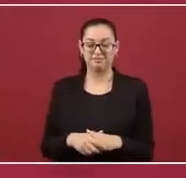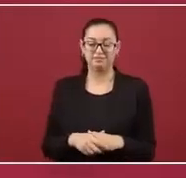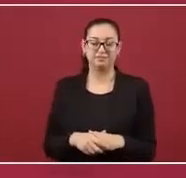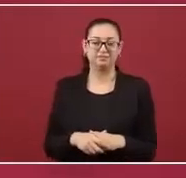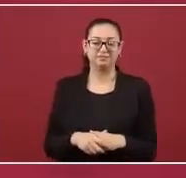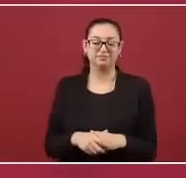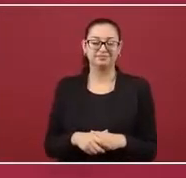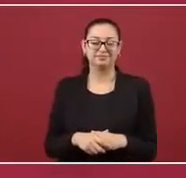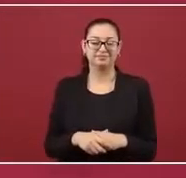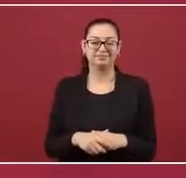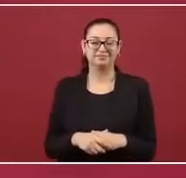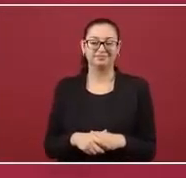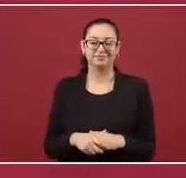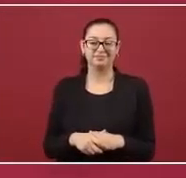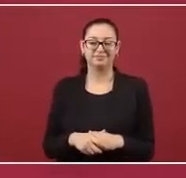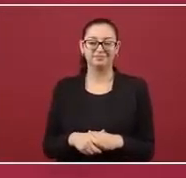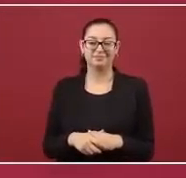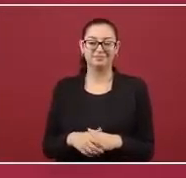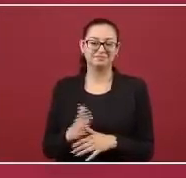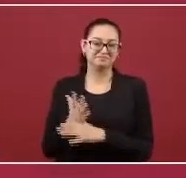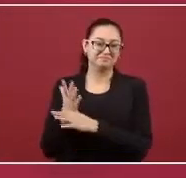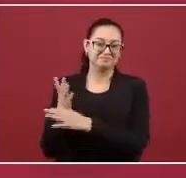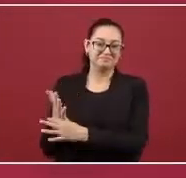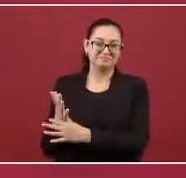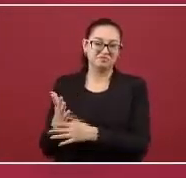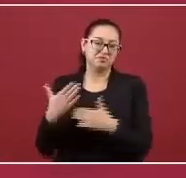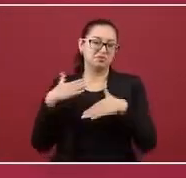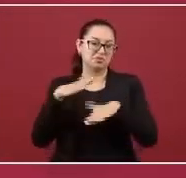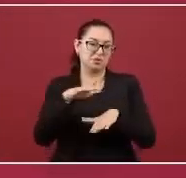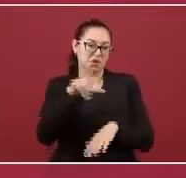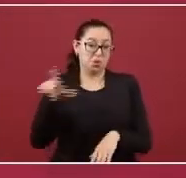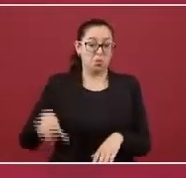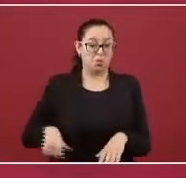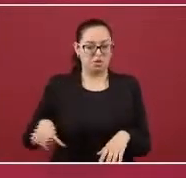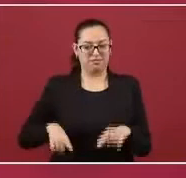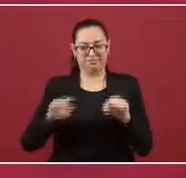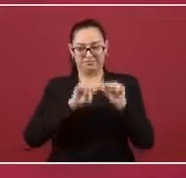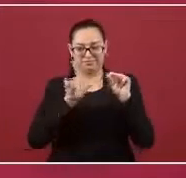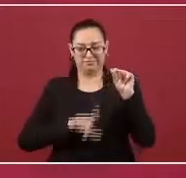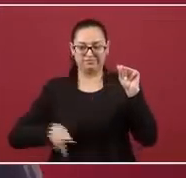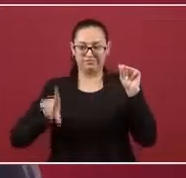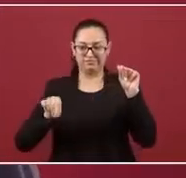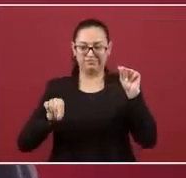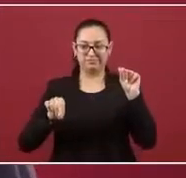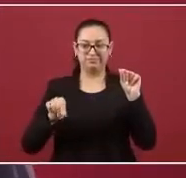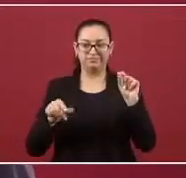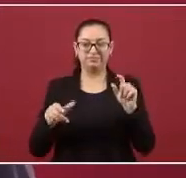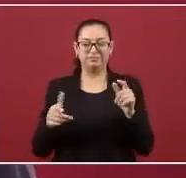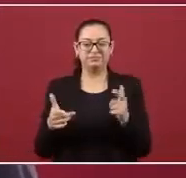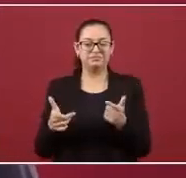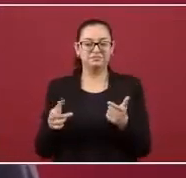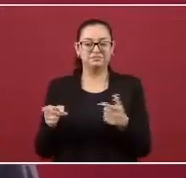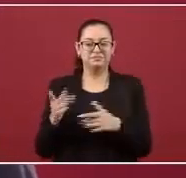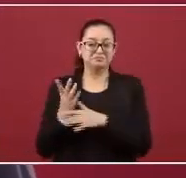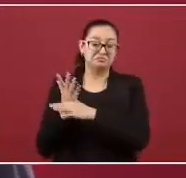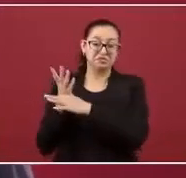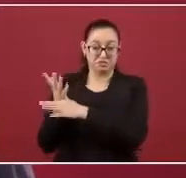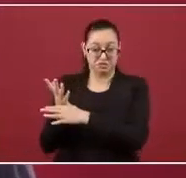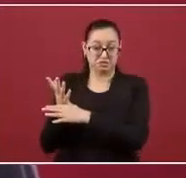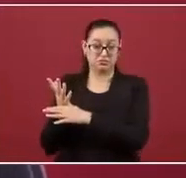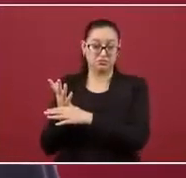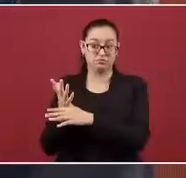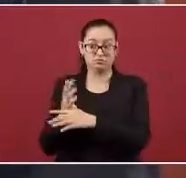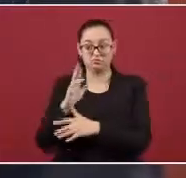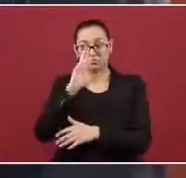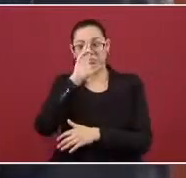hablando de nuestro gobierno y de manera respetuosa, decía